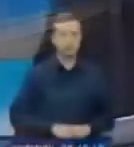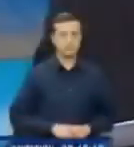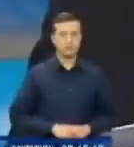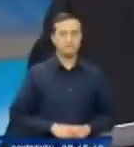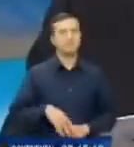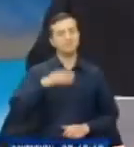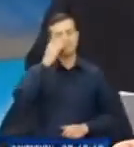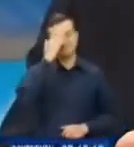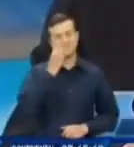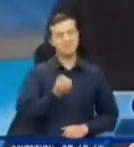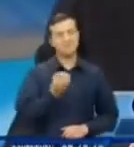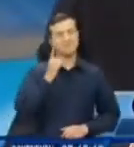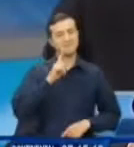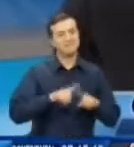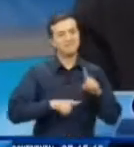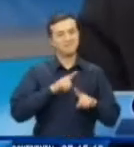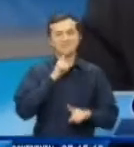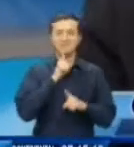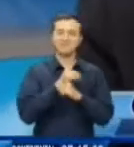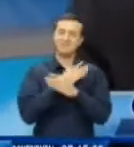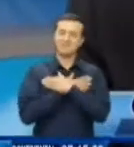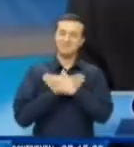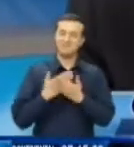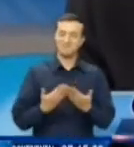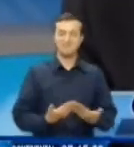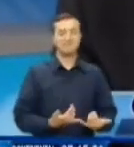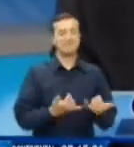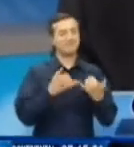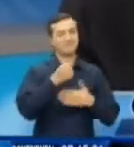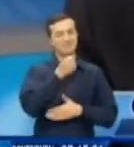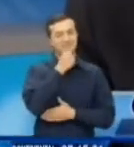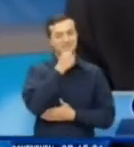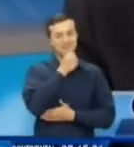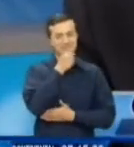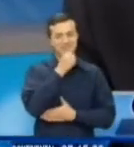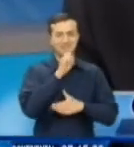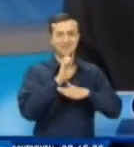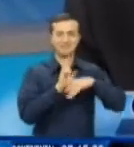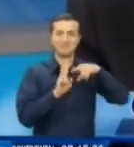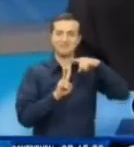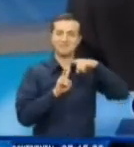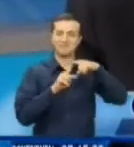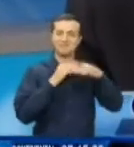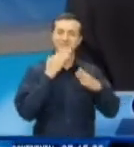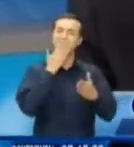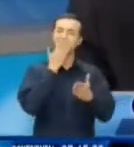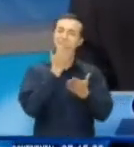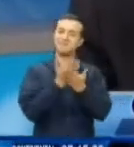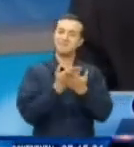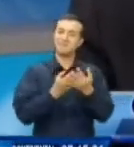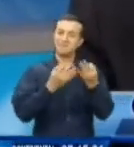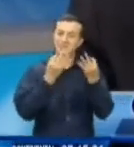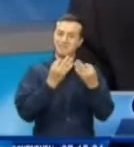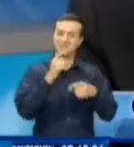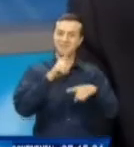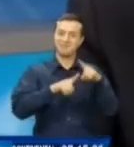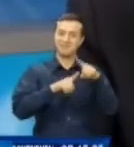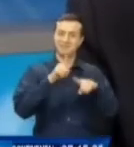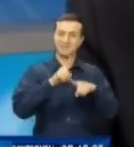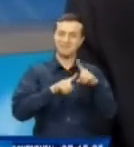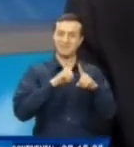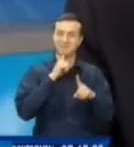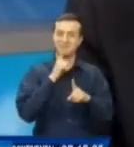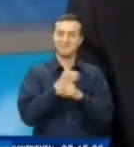muy buenos días a los excelentes bienvenidos a pensamiento crítico aquí en ecuador tv agradezco por cierto a los compañeros de control